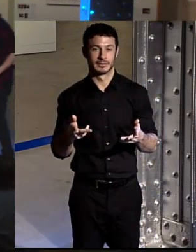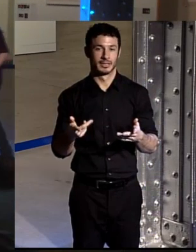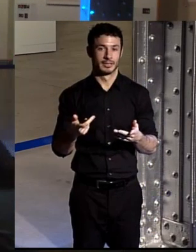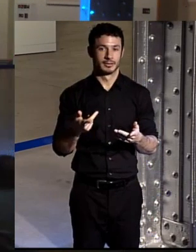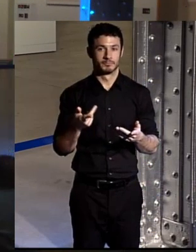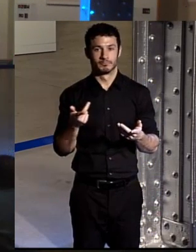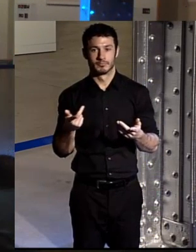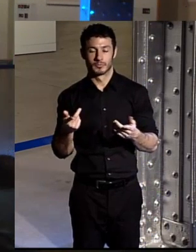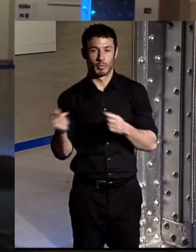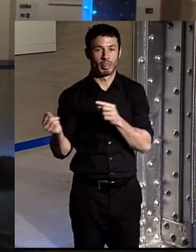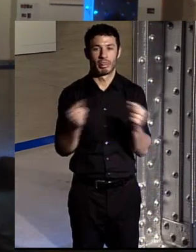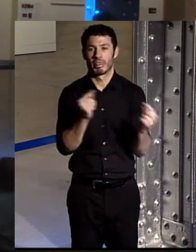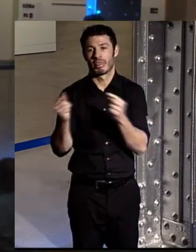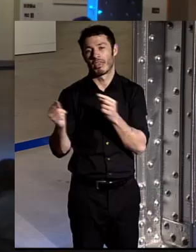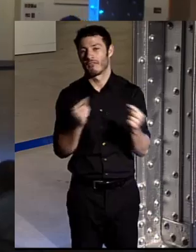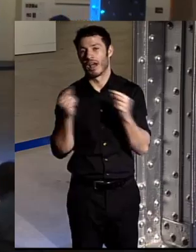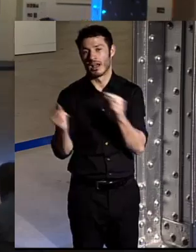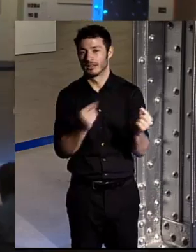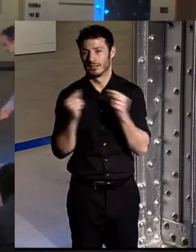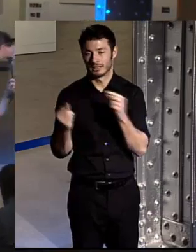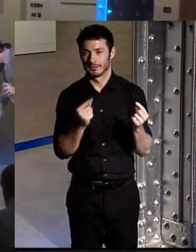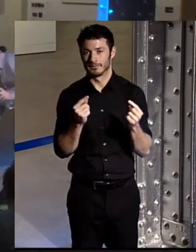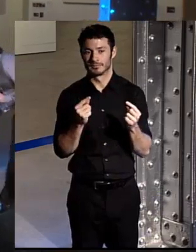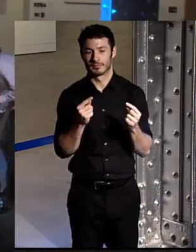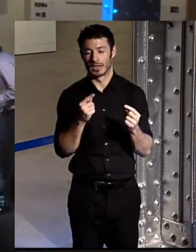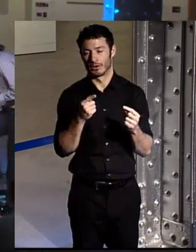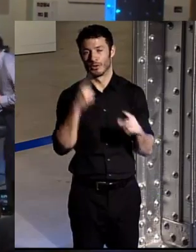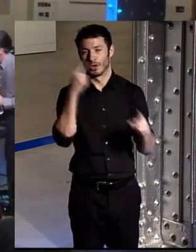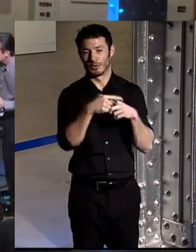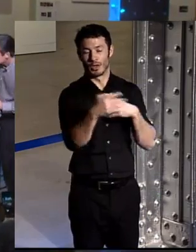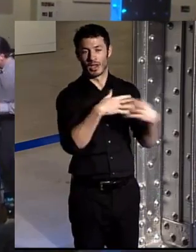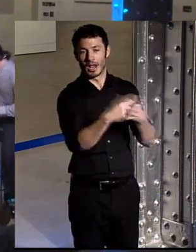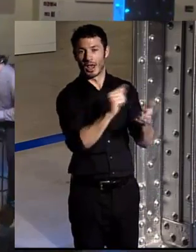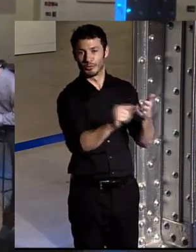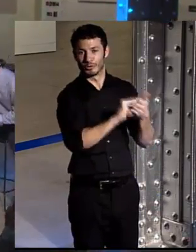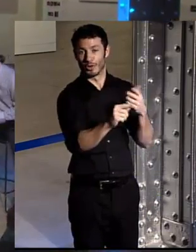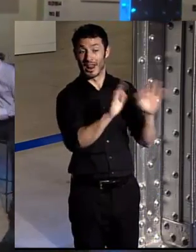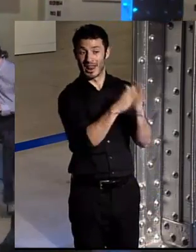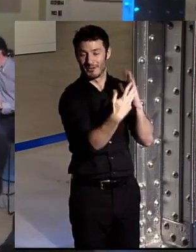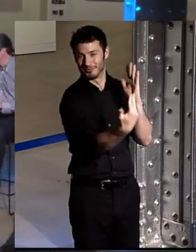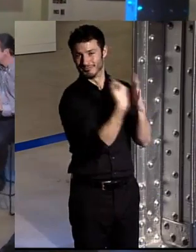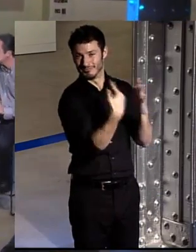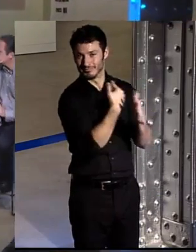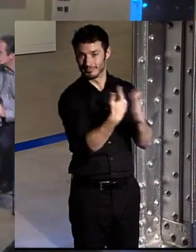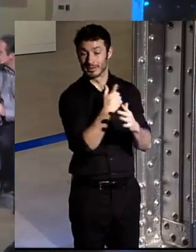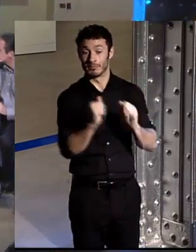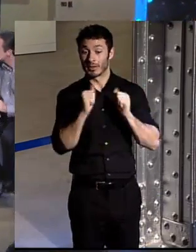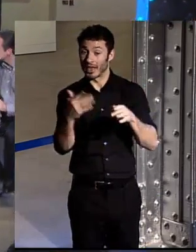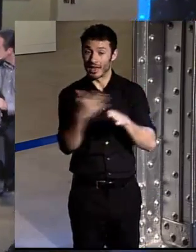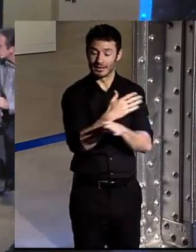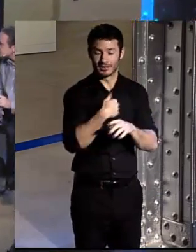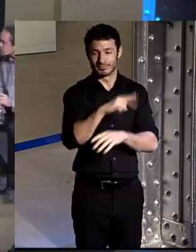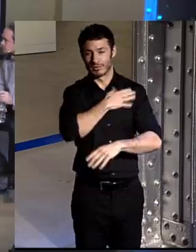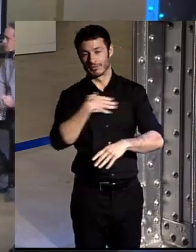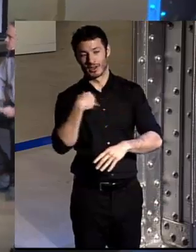pequeño debate, sobre todo de cara a que el autor nos explique un poco más sobre el libro. Antes de nada, me gustaría que Alejandro nos